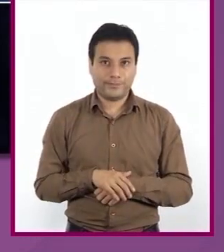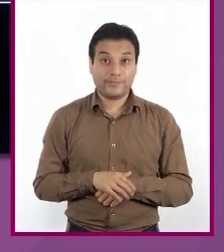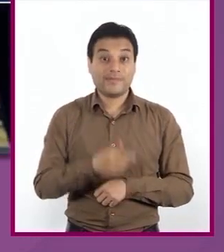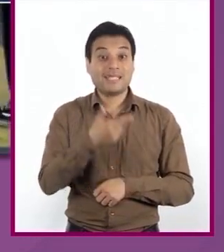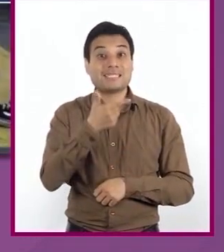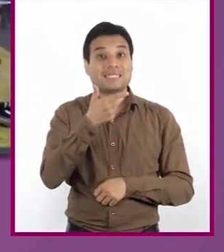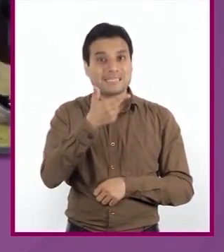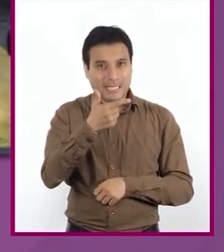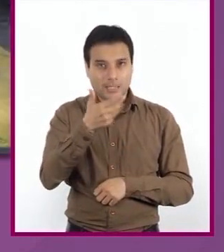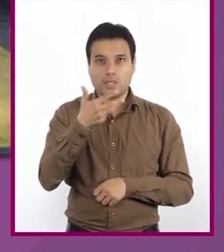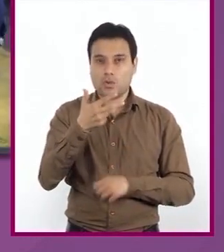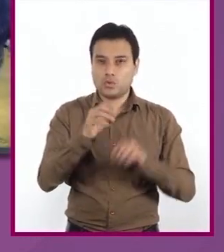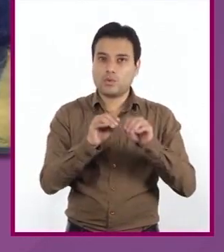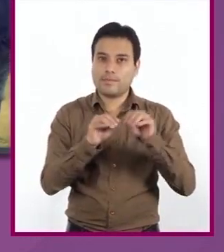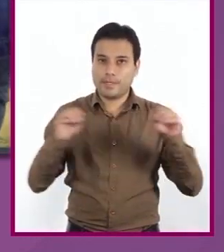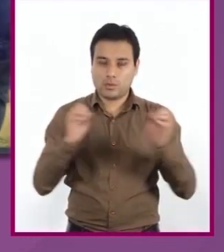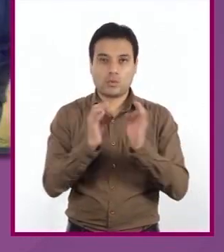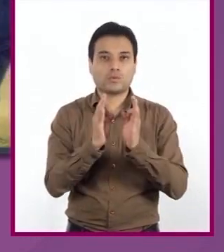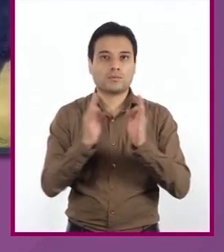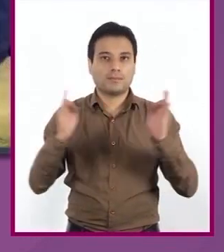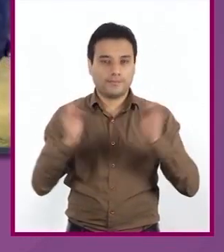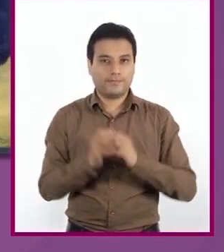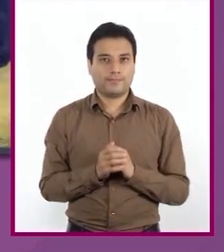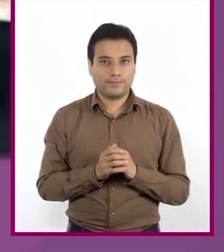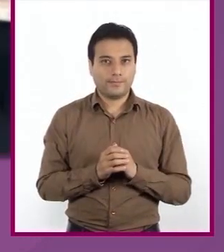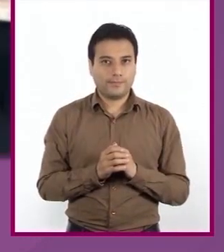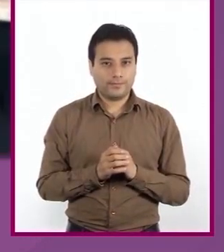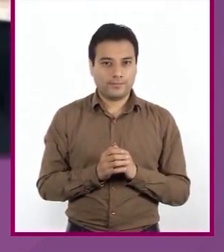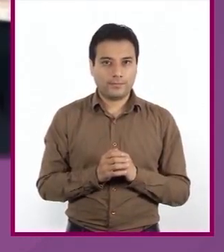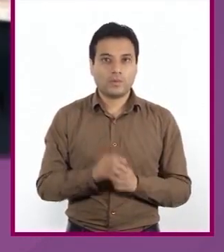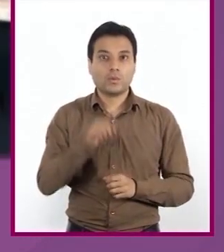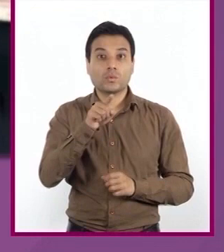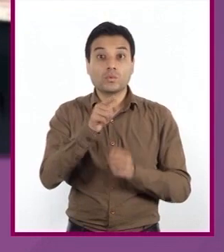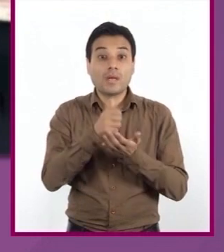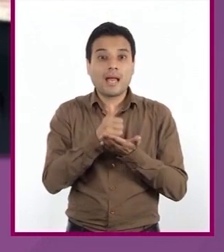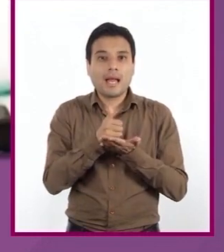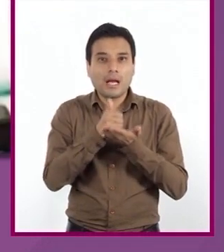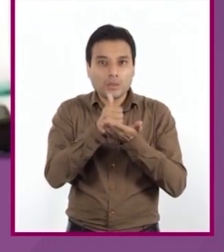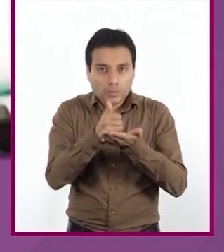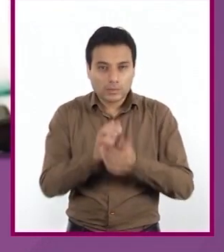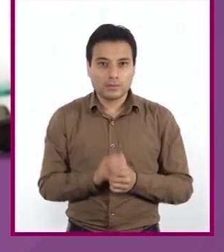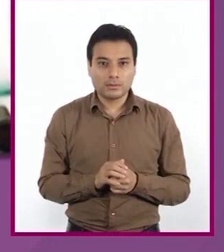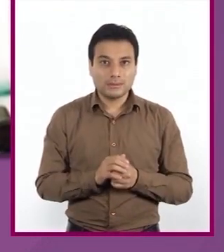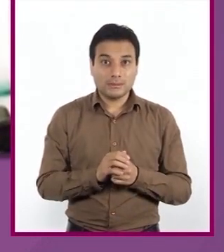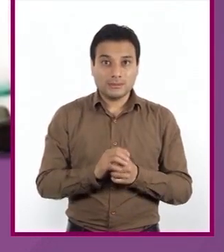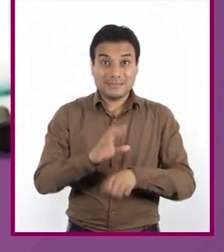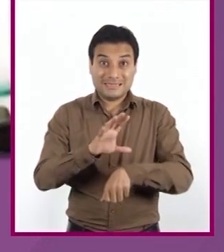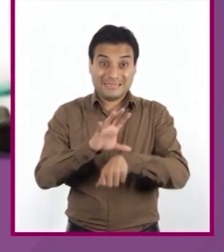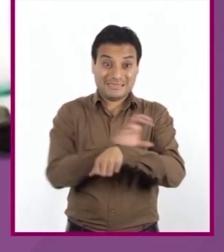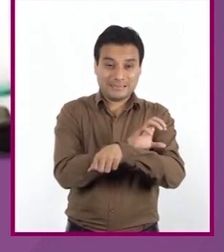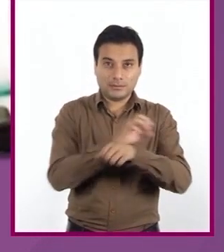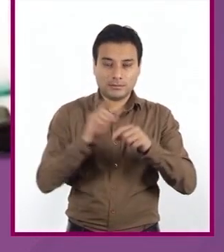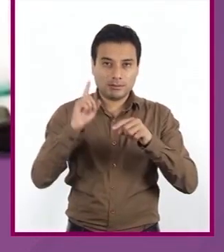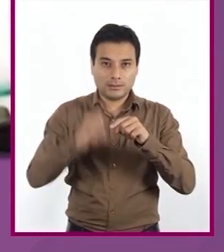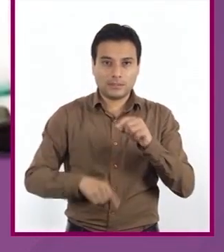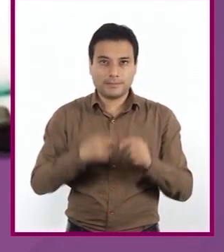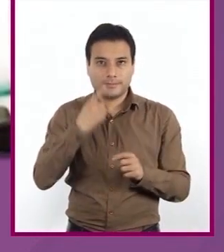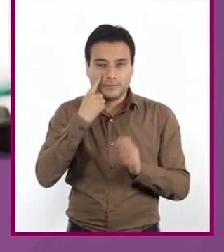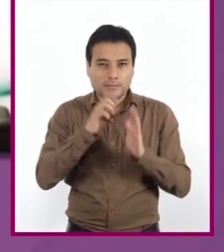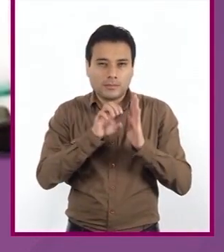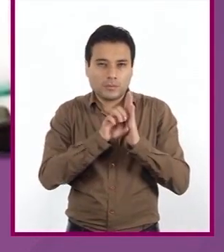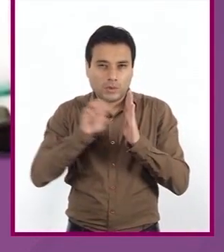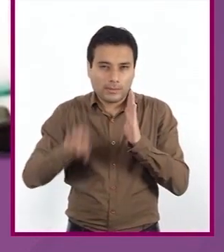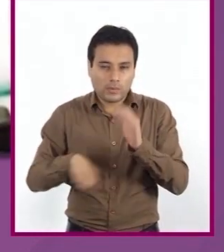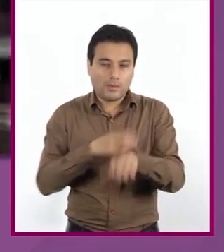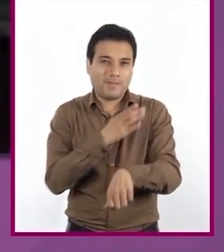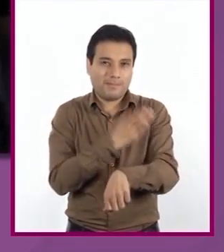7 u 8 metros, así como buscar interrumpir la corriente eléctrica con un material que no sea conductor de electricidad, por ejemplo, un